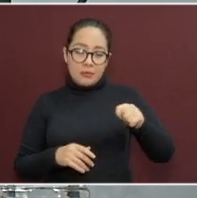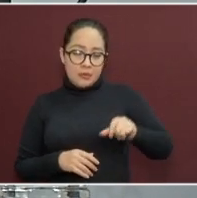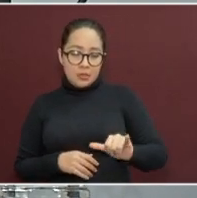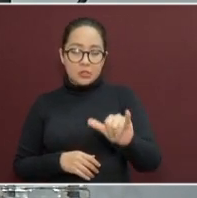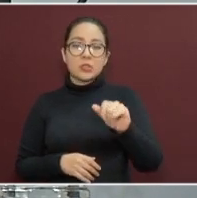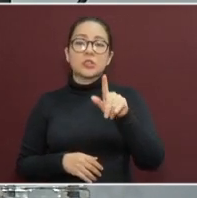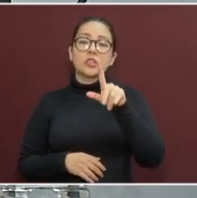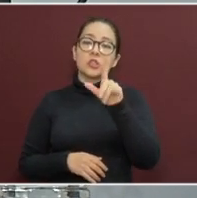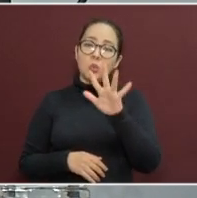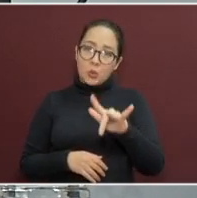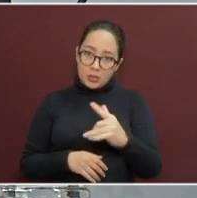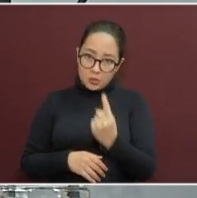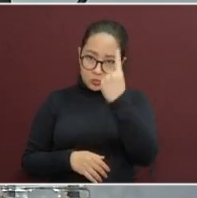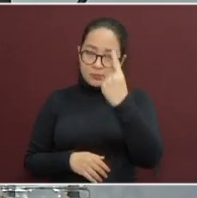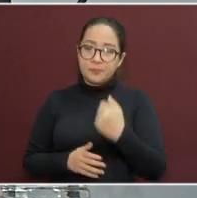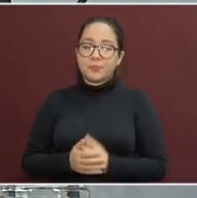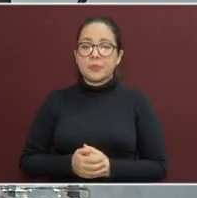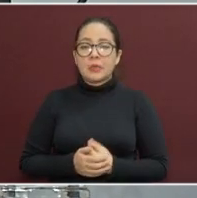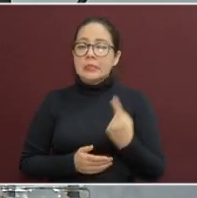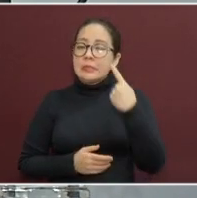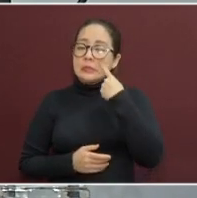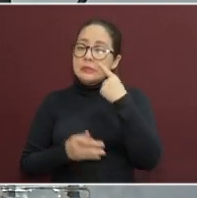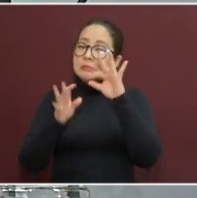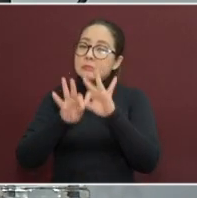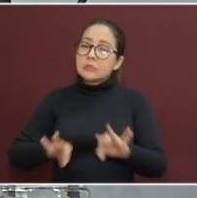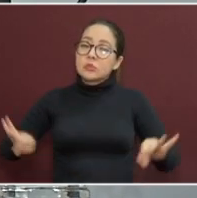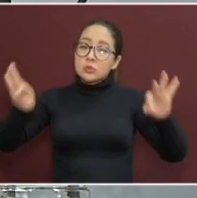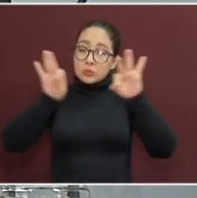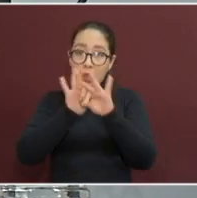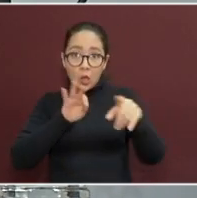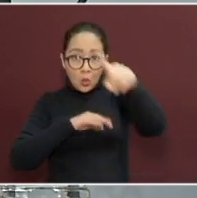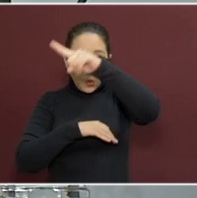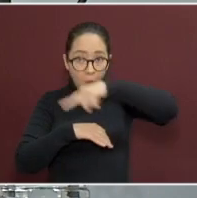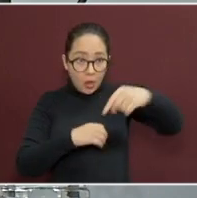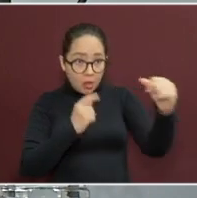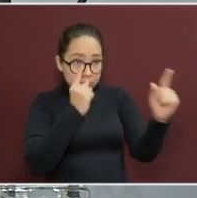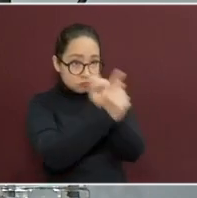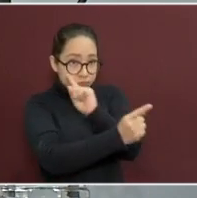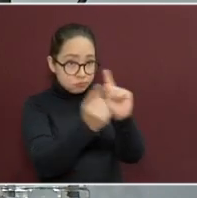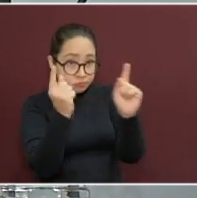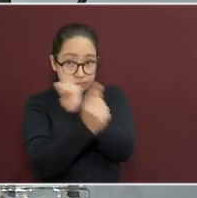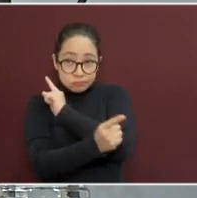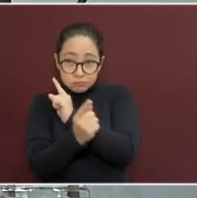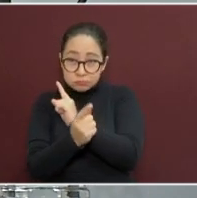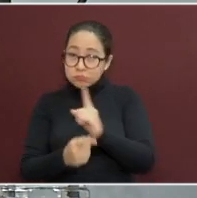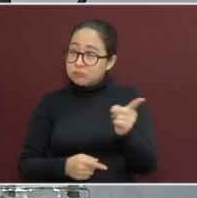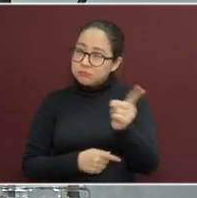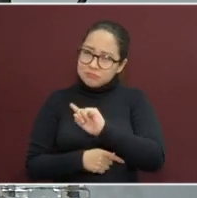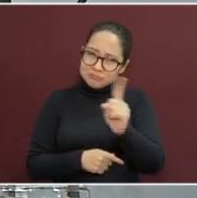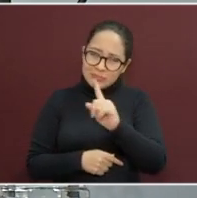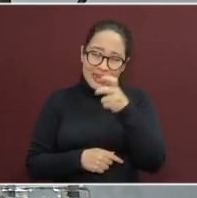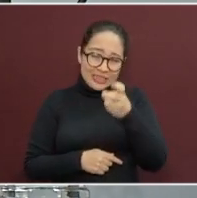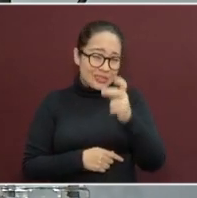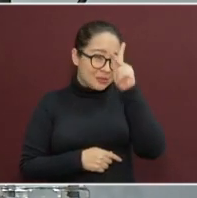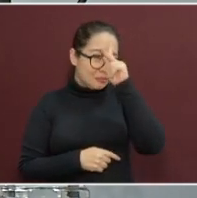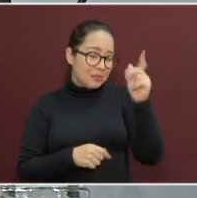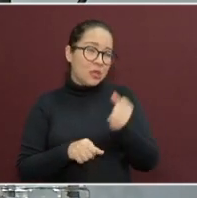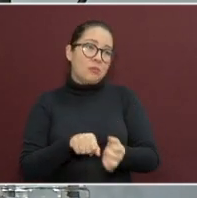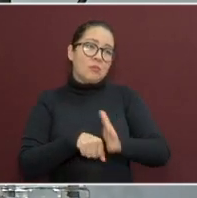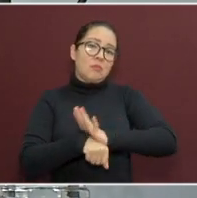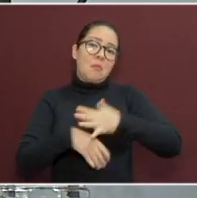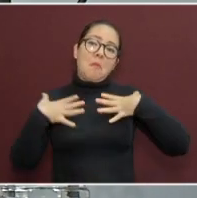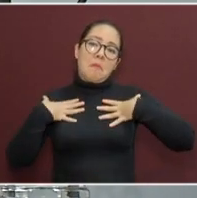reiteramos que es importante que no se expongan a contagiarse y no contribuyan a la dispersión de la